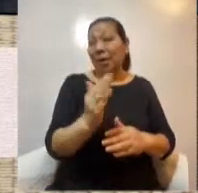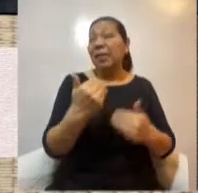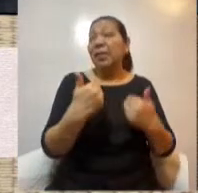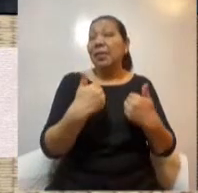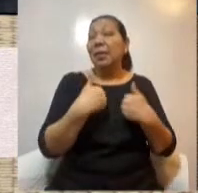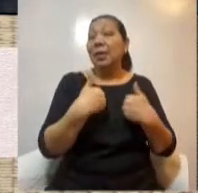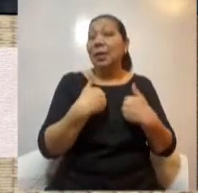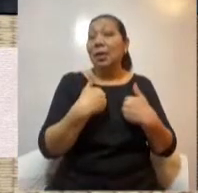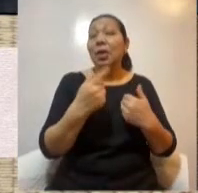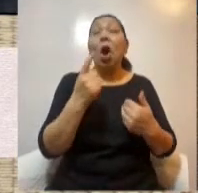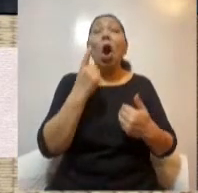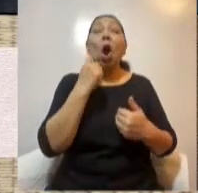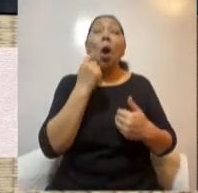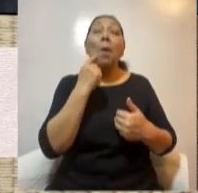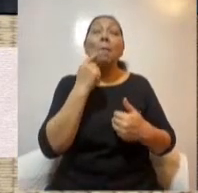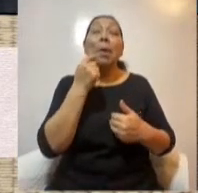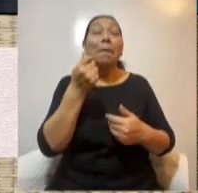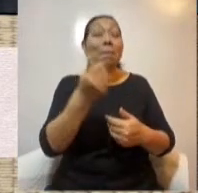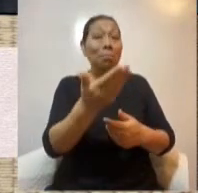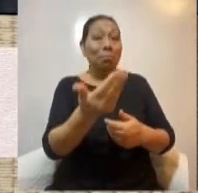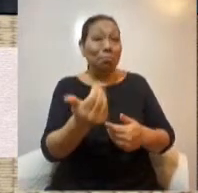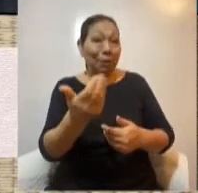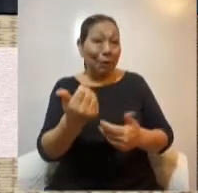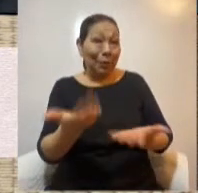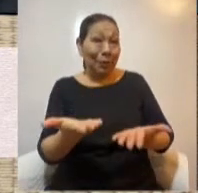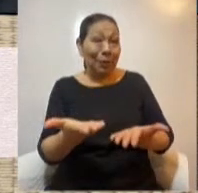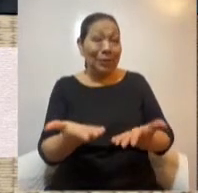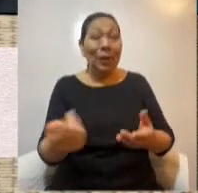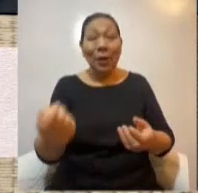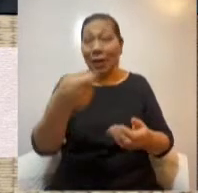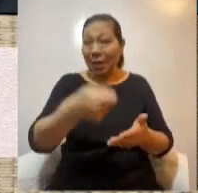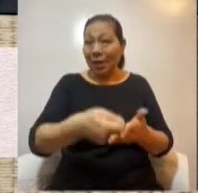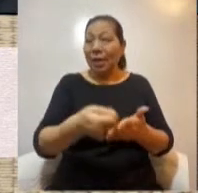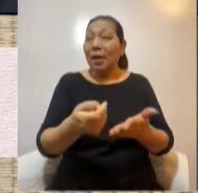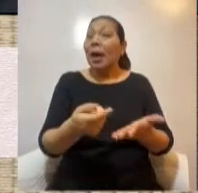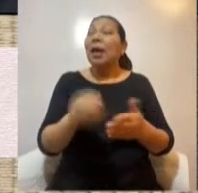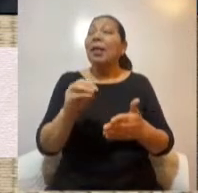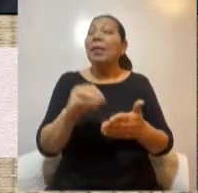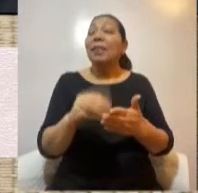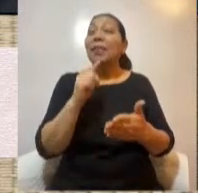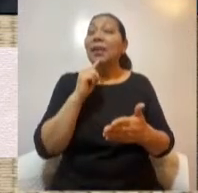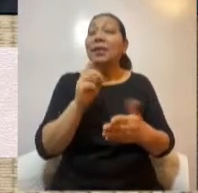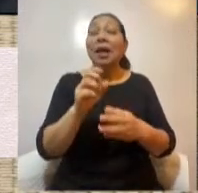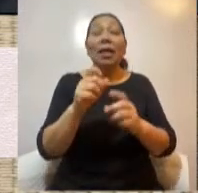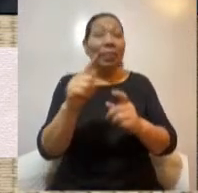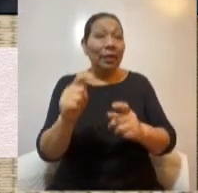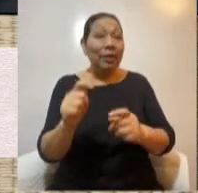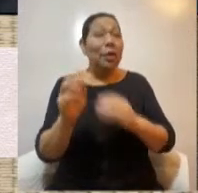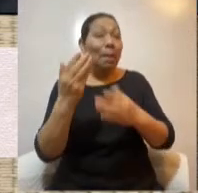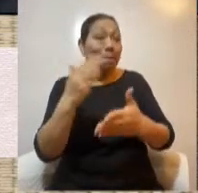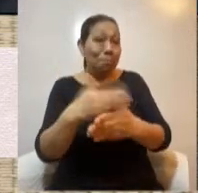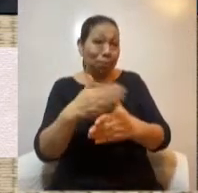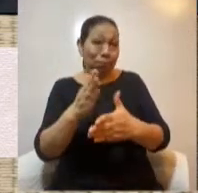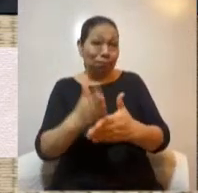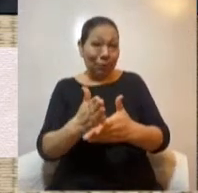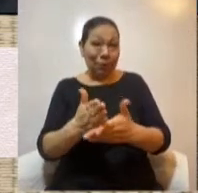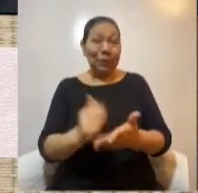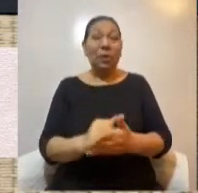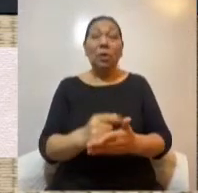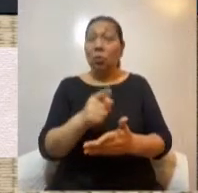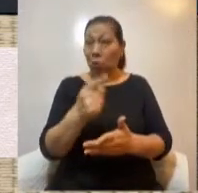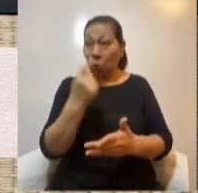aquel que le corresponde a los viudos. Para resolver la controversia, aplica el test de